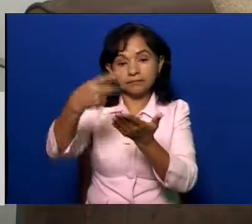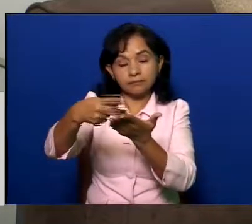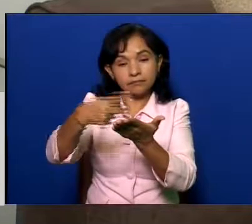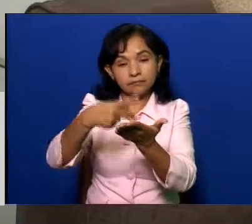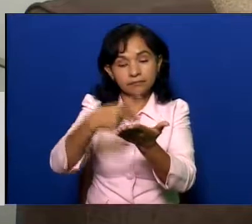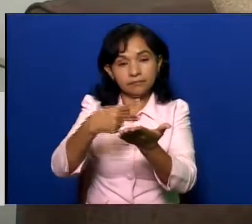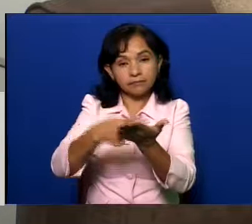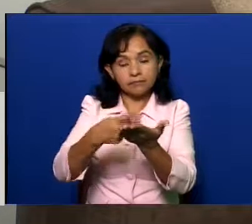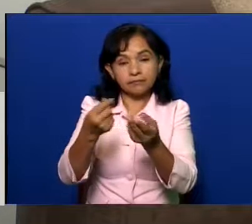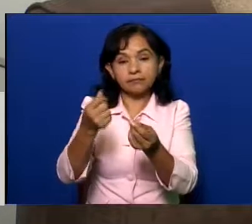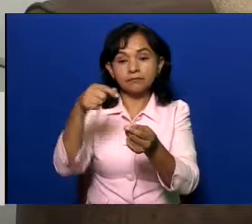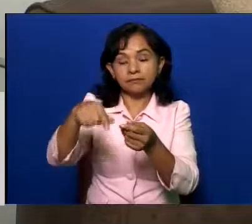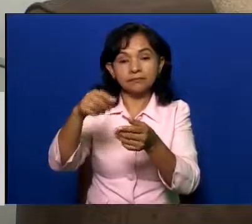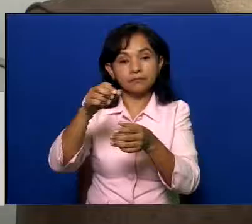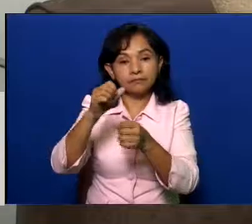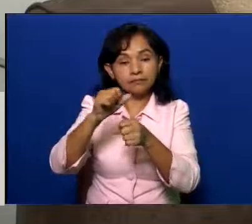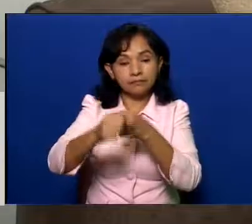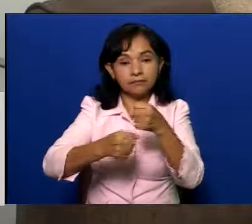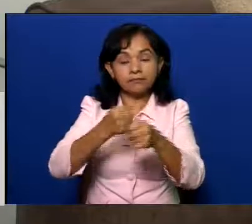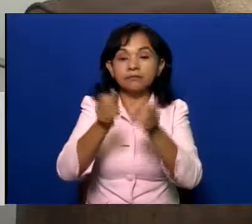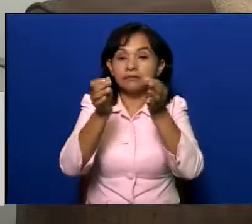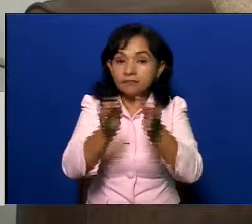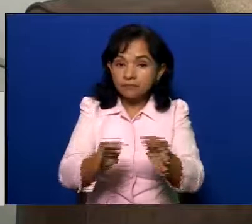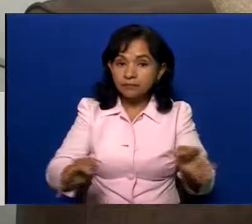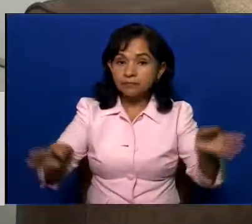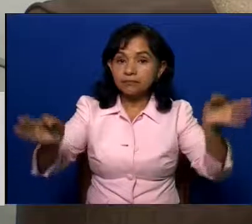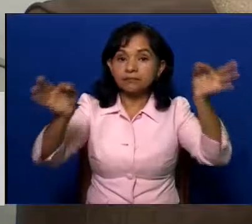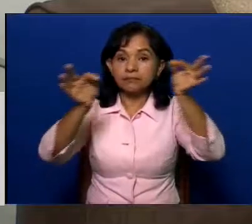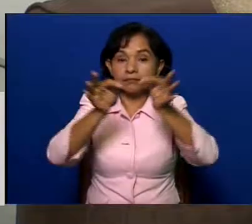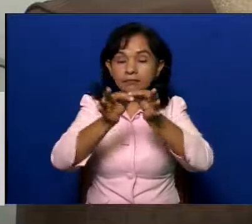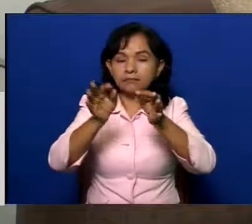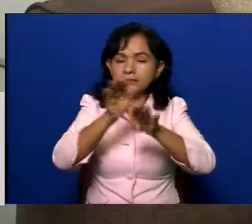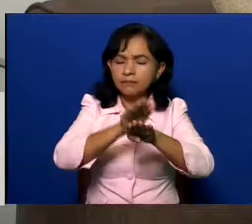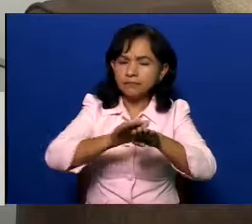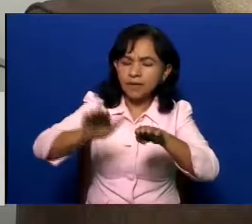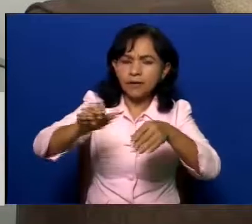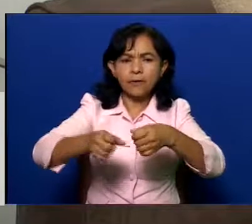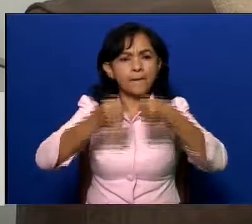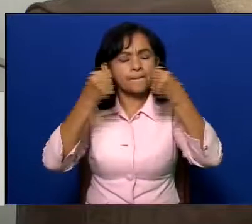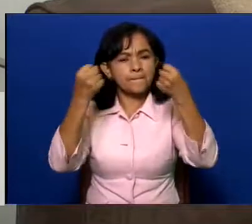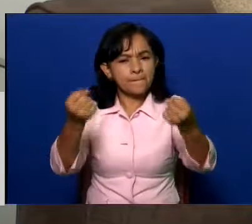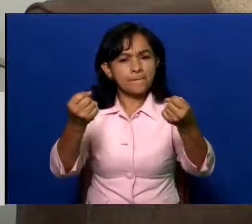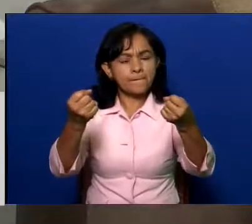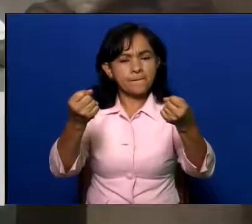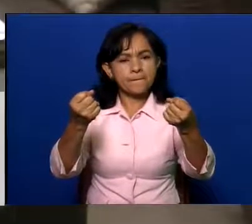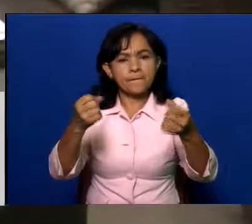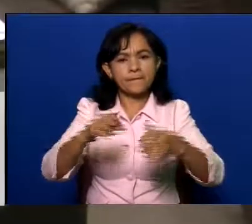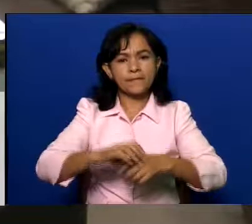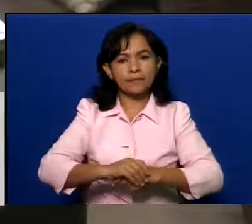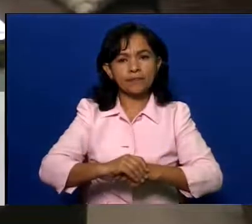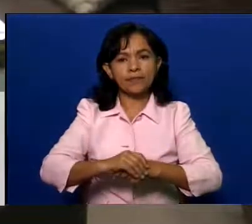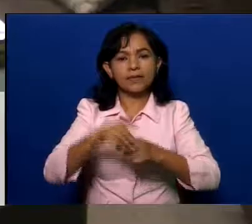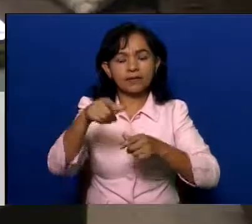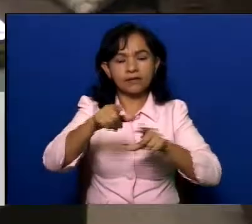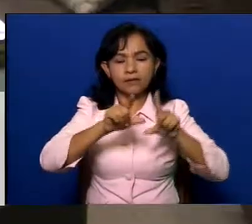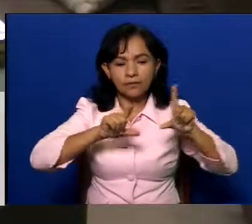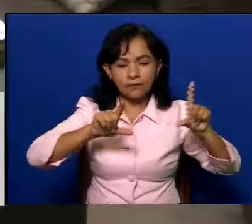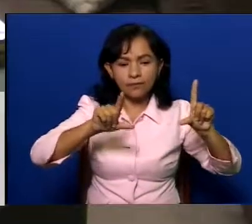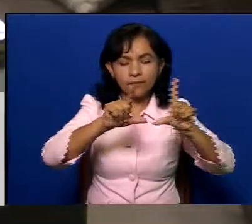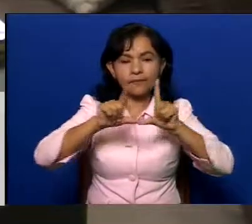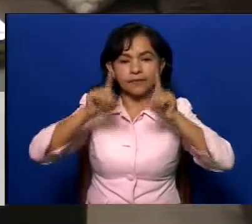población para detectar tempranamente los cánceres, sobre todo los más comunes y sobre los que nosotros sabemos que